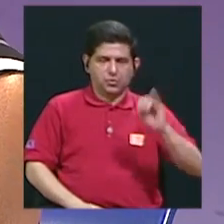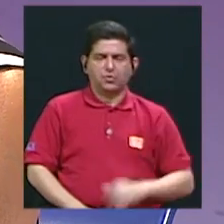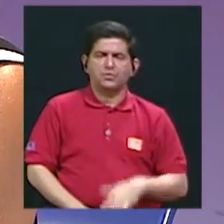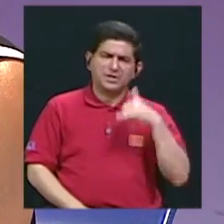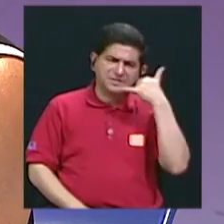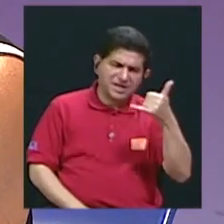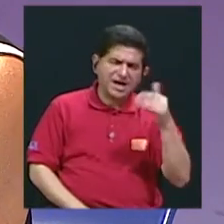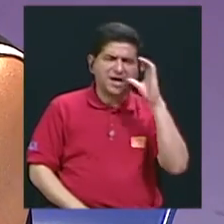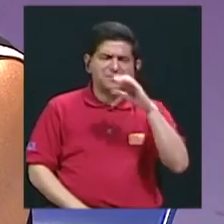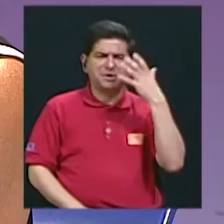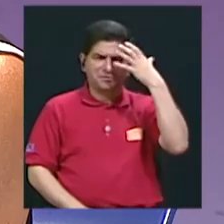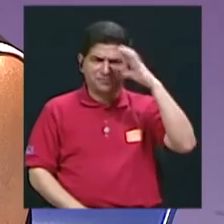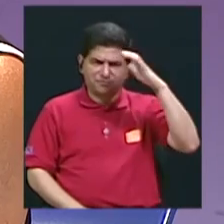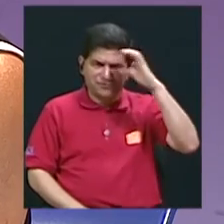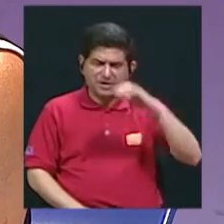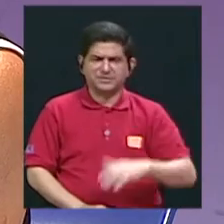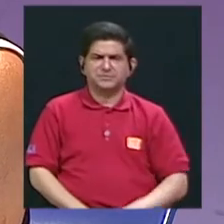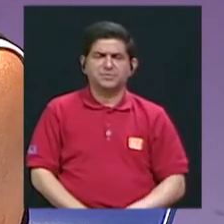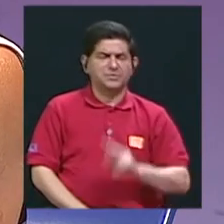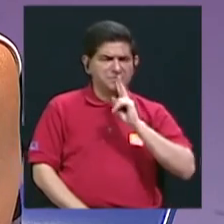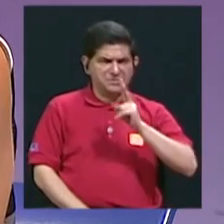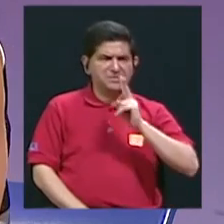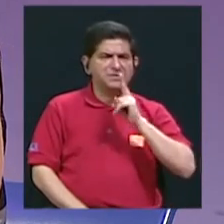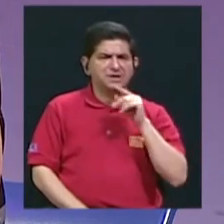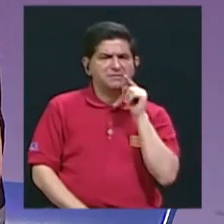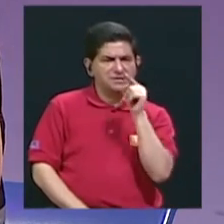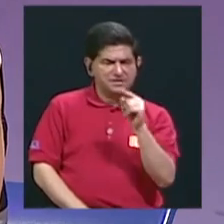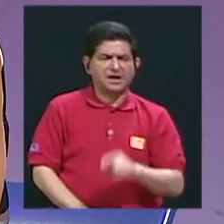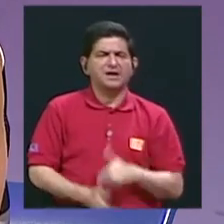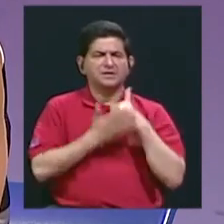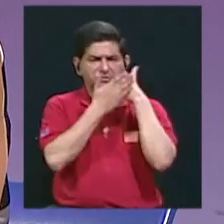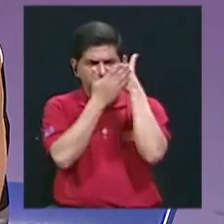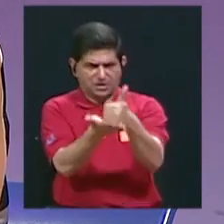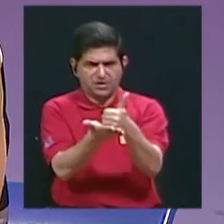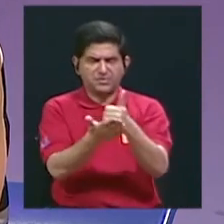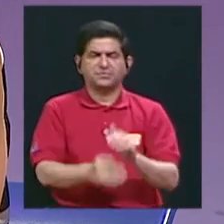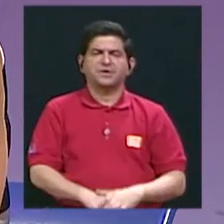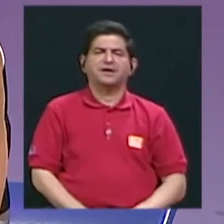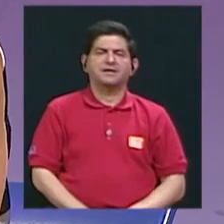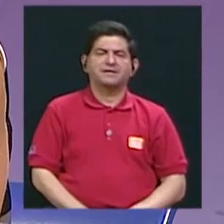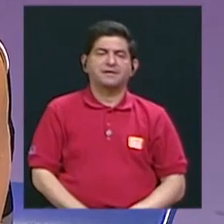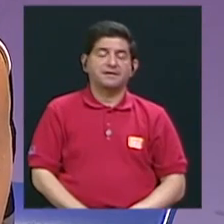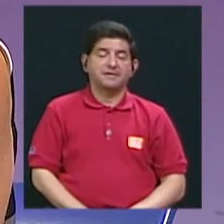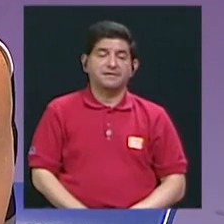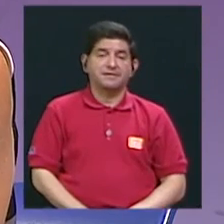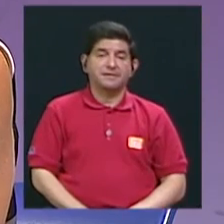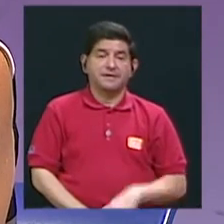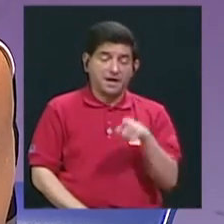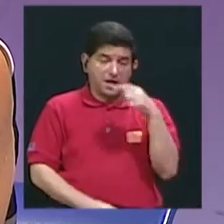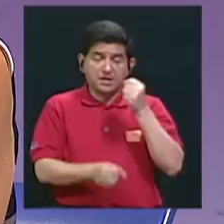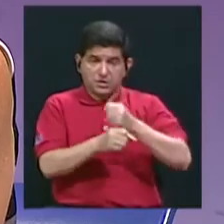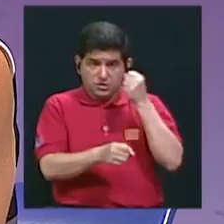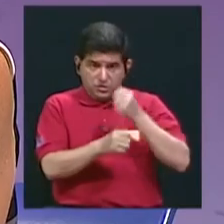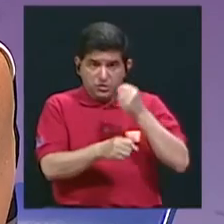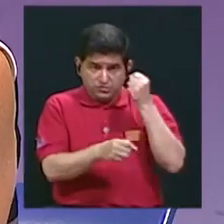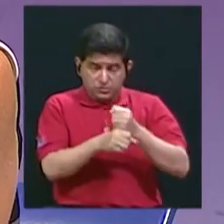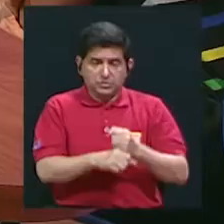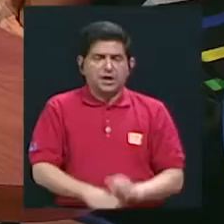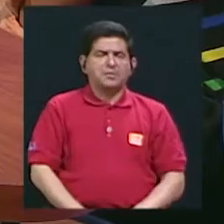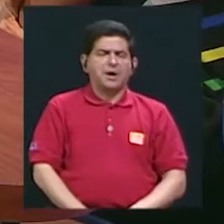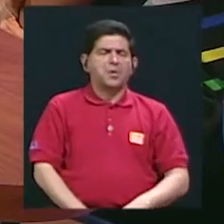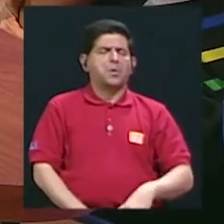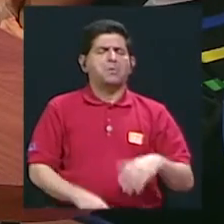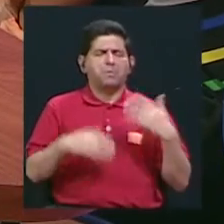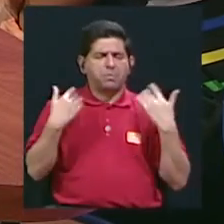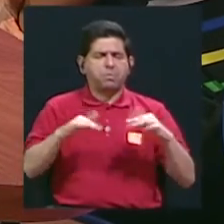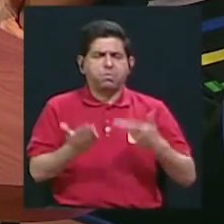busquen los en el facebook y realmente les van a ayudar y están haciendo una labor muy muy